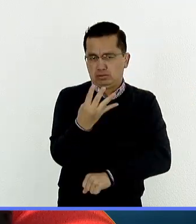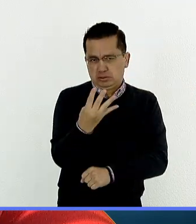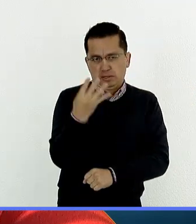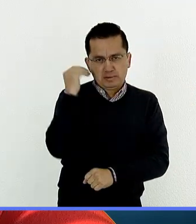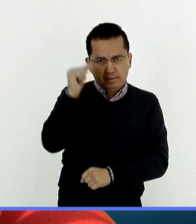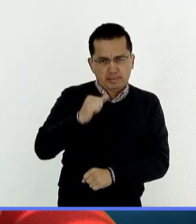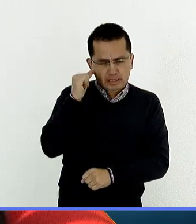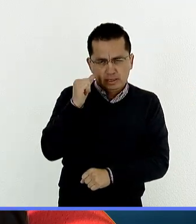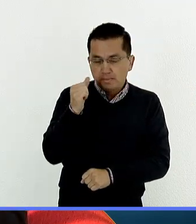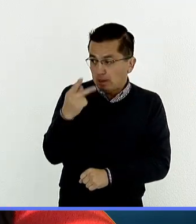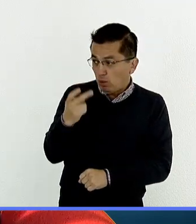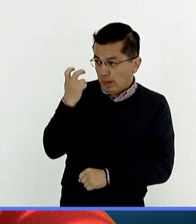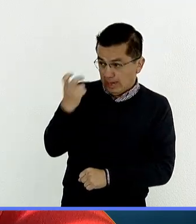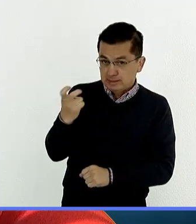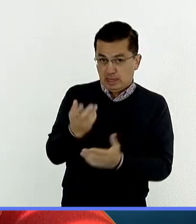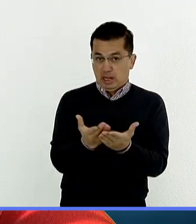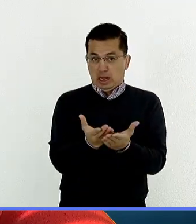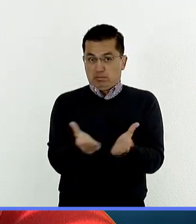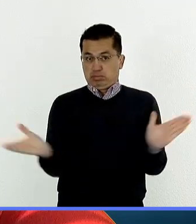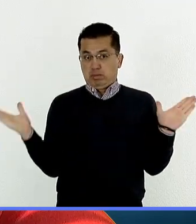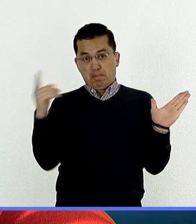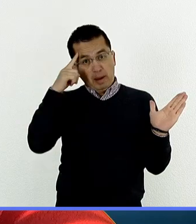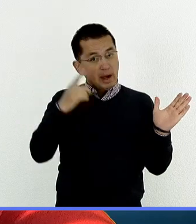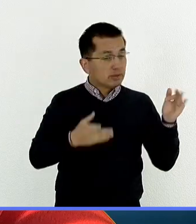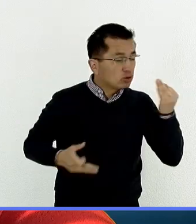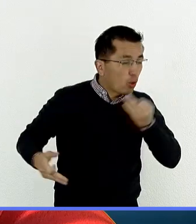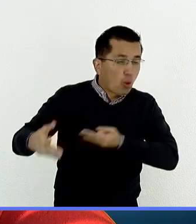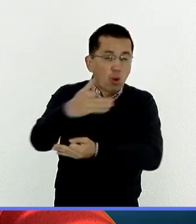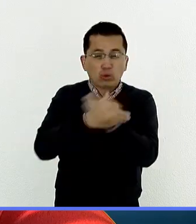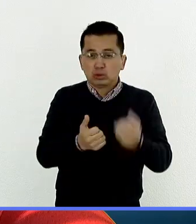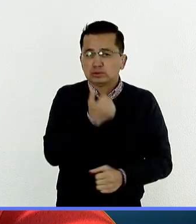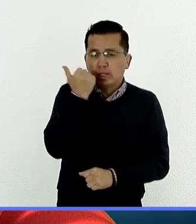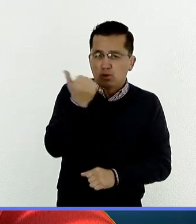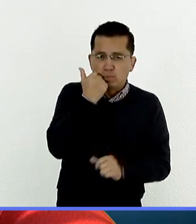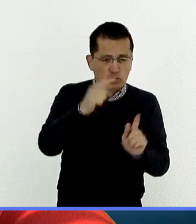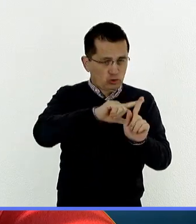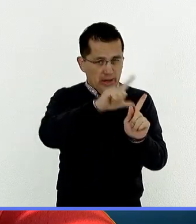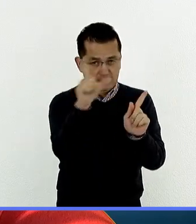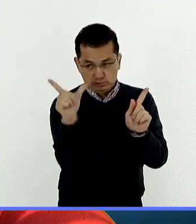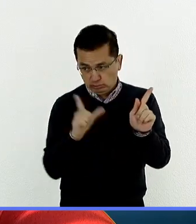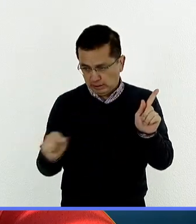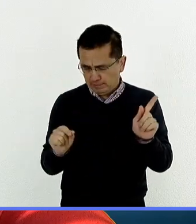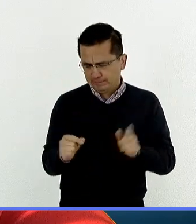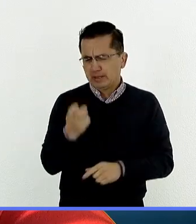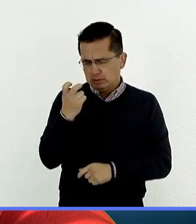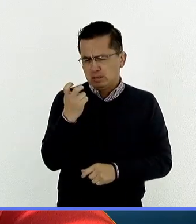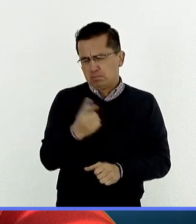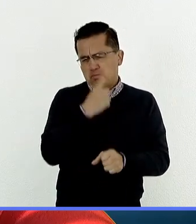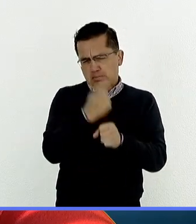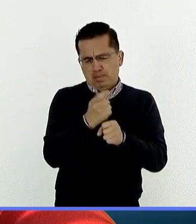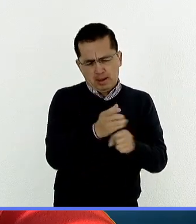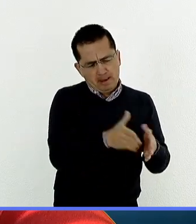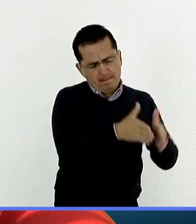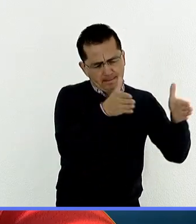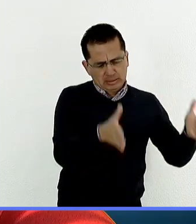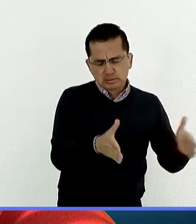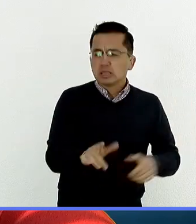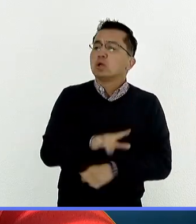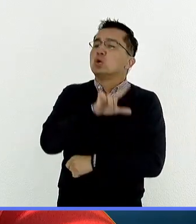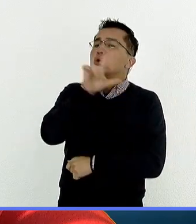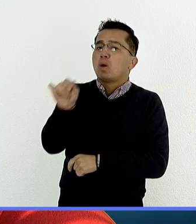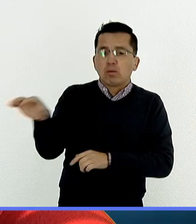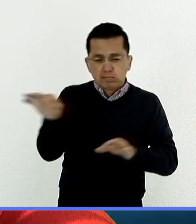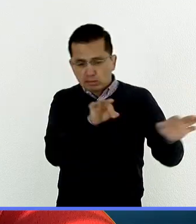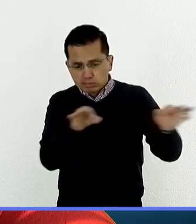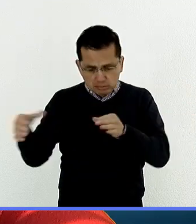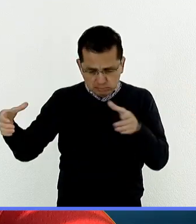que se abre a todos los estudiantes de todo el país y hay una segunda fase digamos donde se van seleccionando por regiones hay una parte